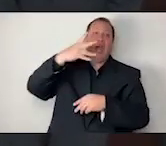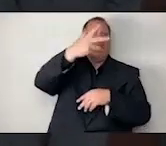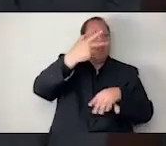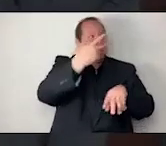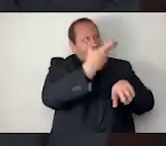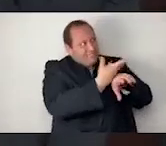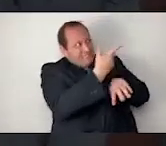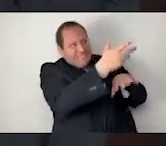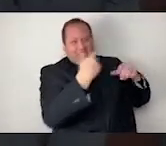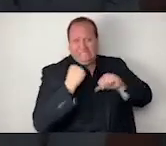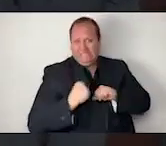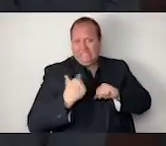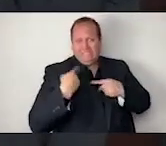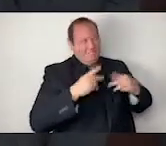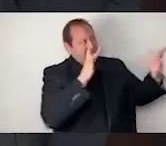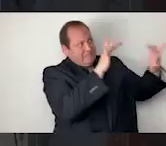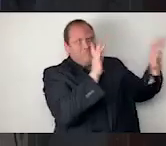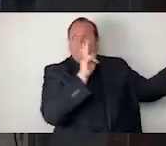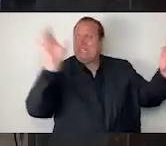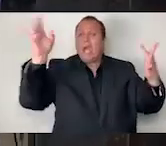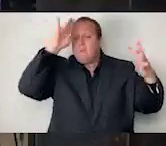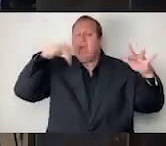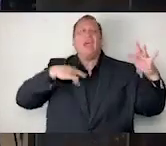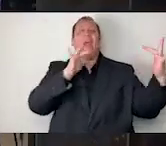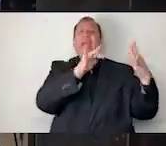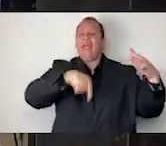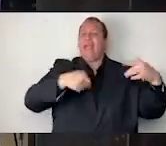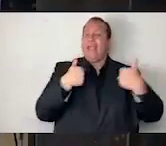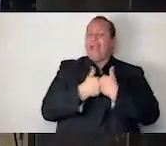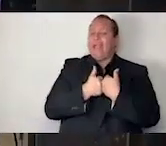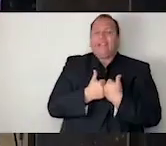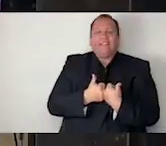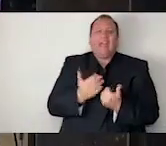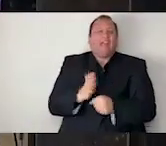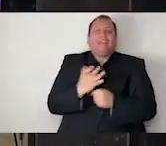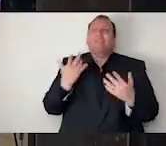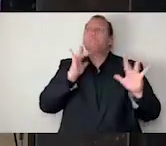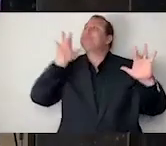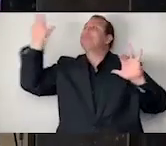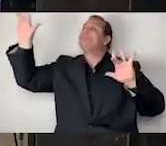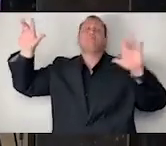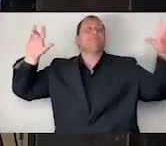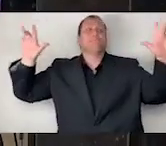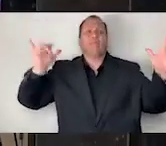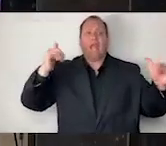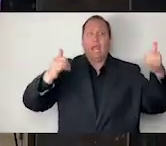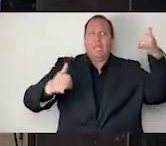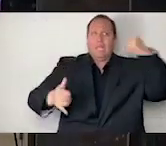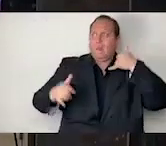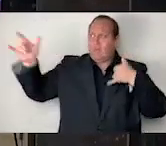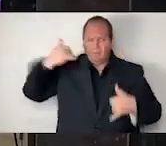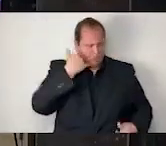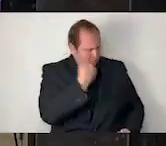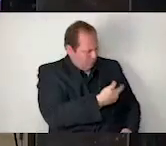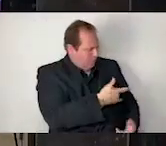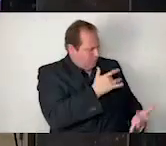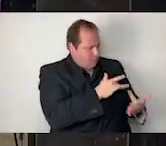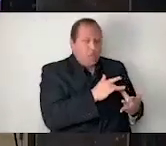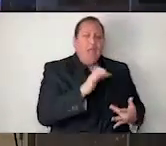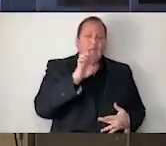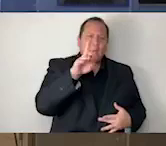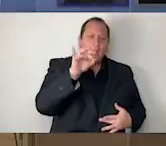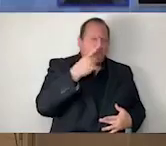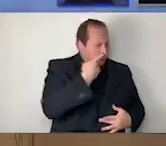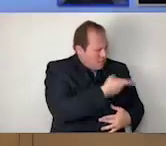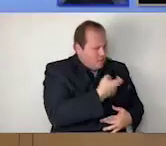de estados unidos pensaron que con eso iba a ser más que suficiente a mí en lo personal me habló el canciller por teléfono me dijo que se va de manera